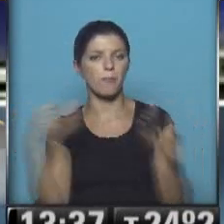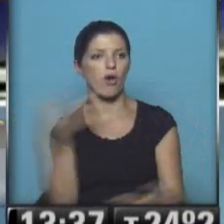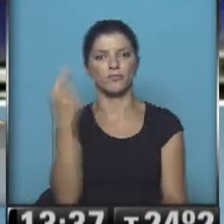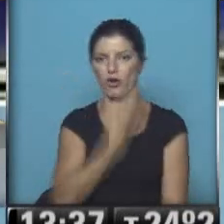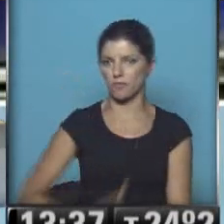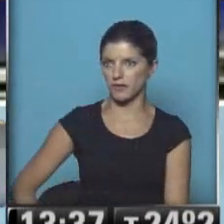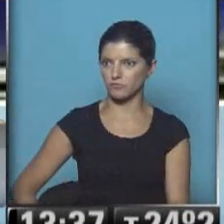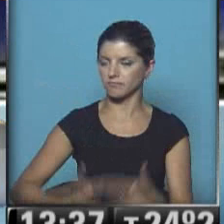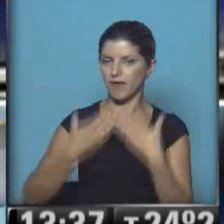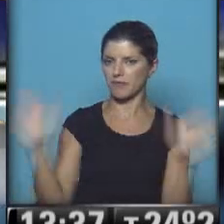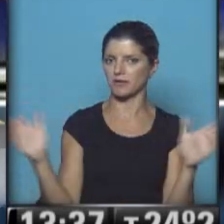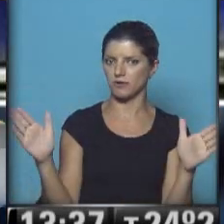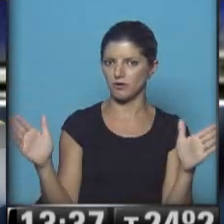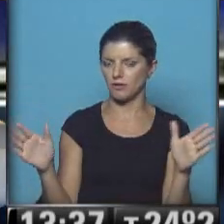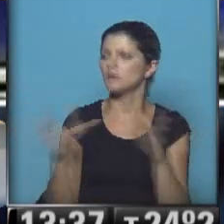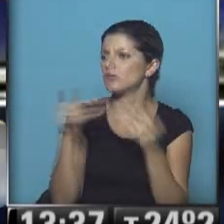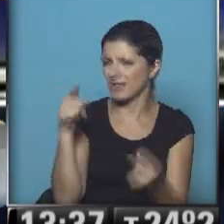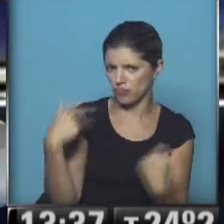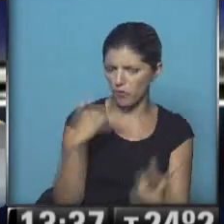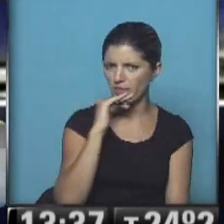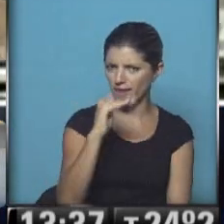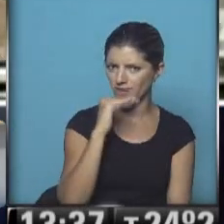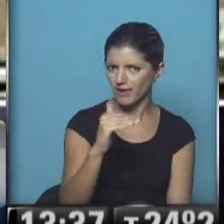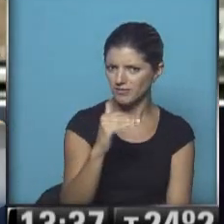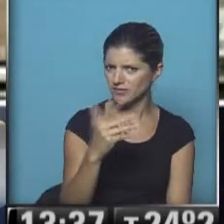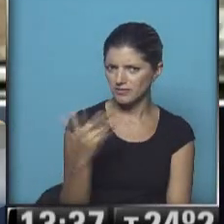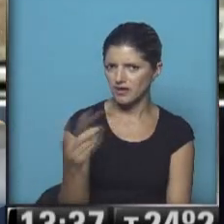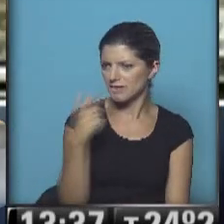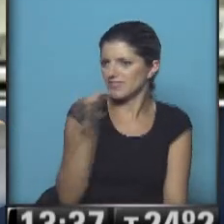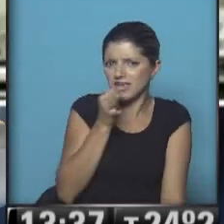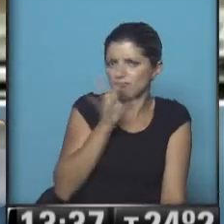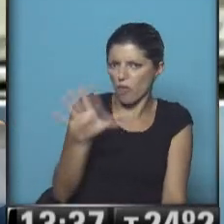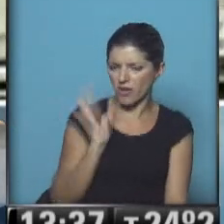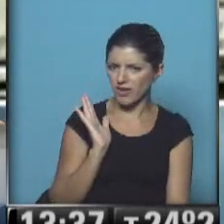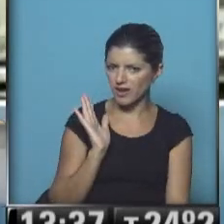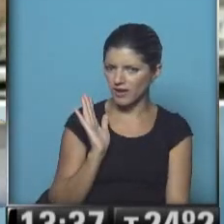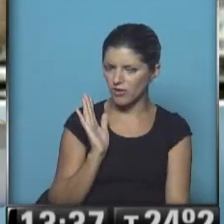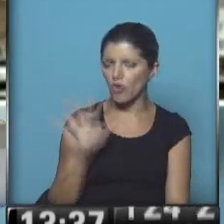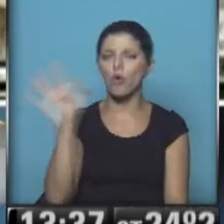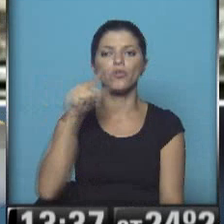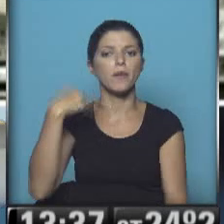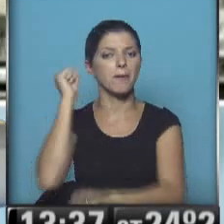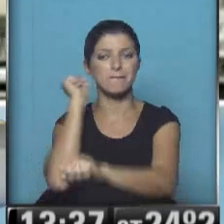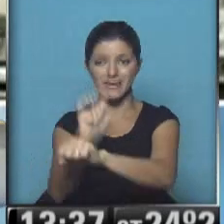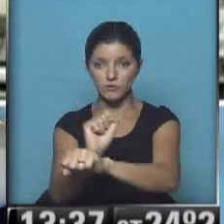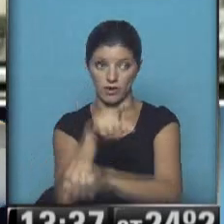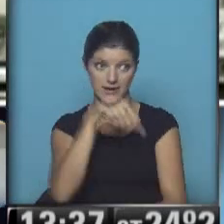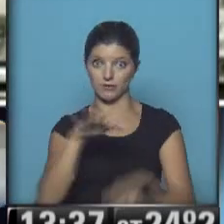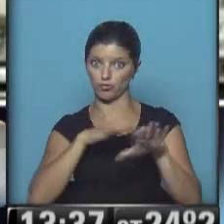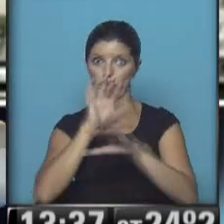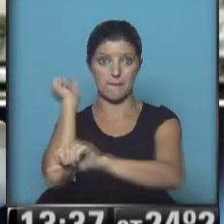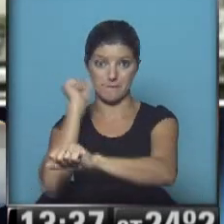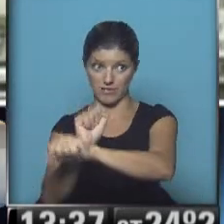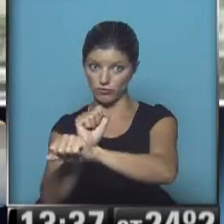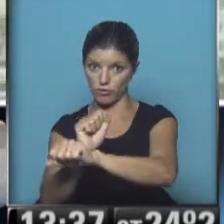y le tiene que permitir hablar que digan lo que quieran los tienen que arrestar acá en este caso los arrestan